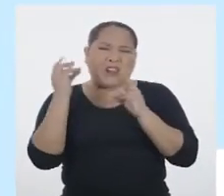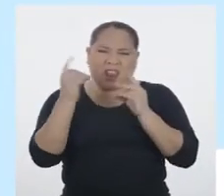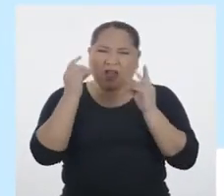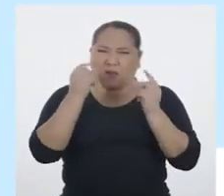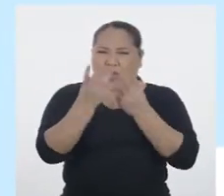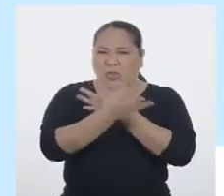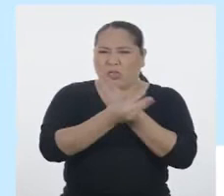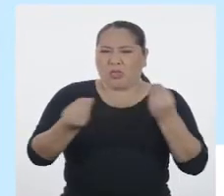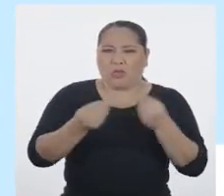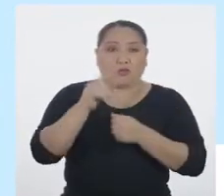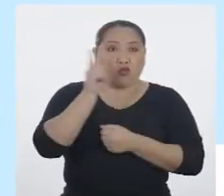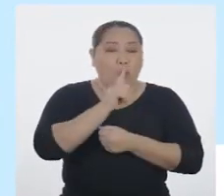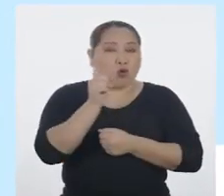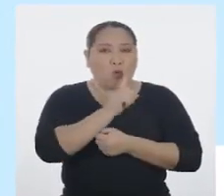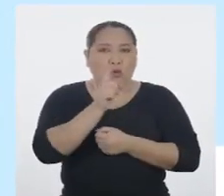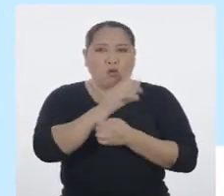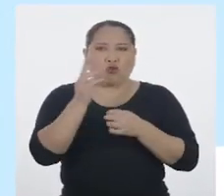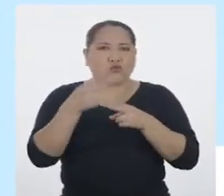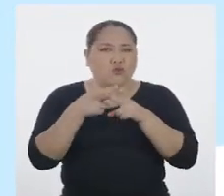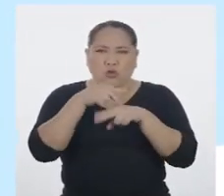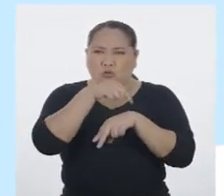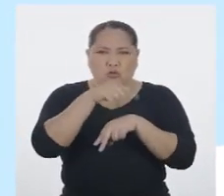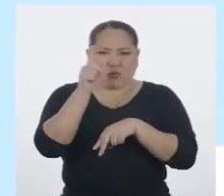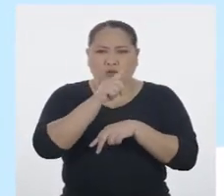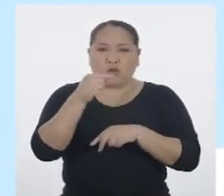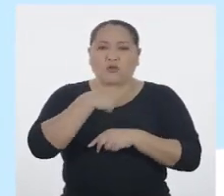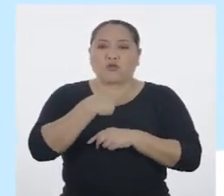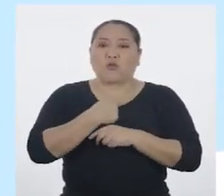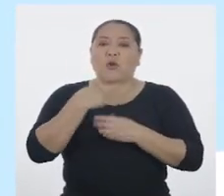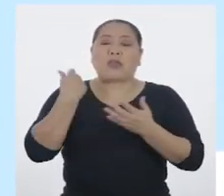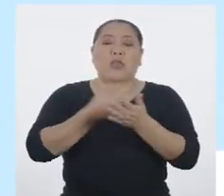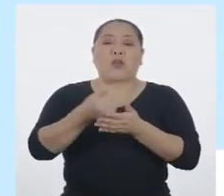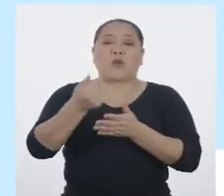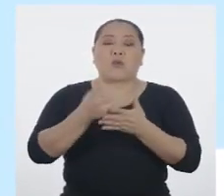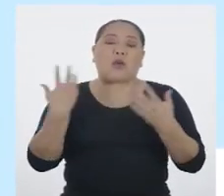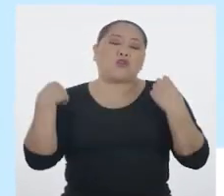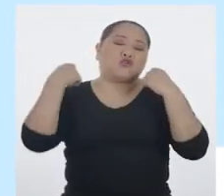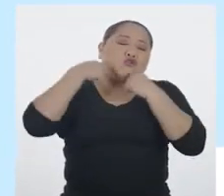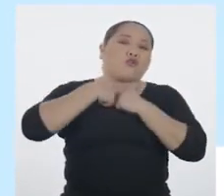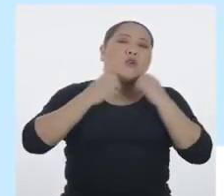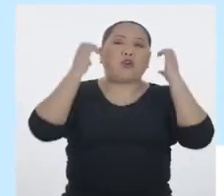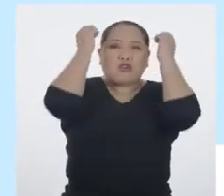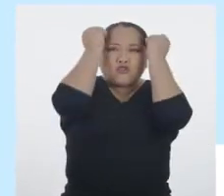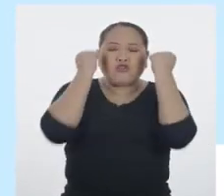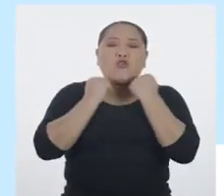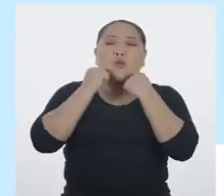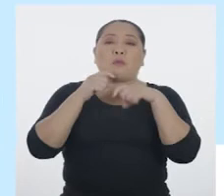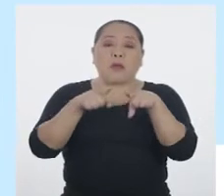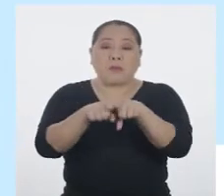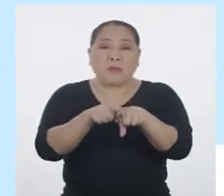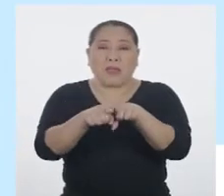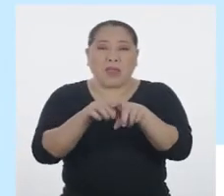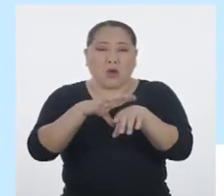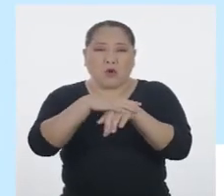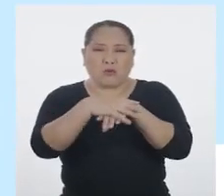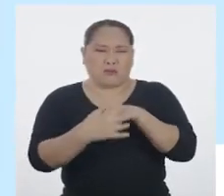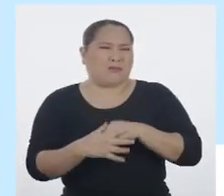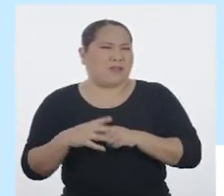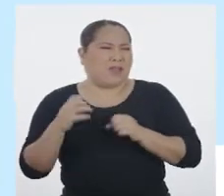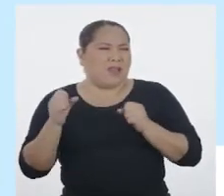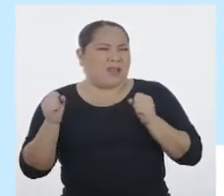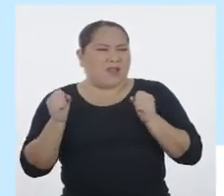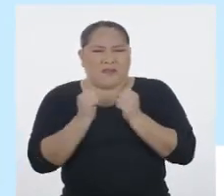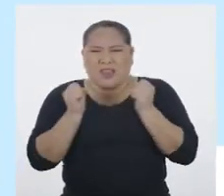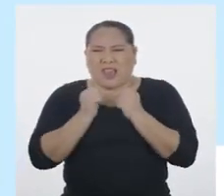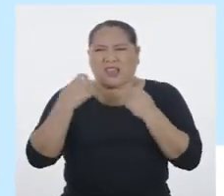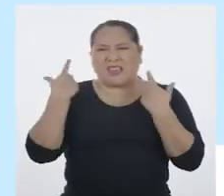¿no? Pasa rápido. No es un ratito. Yo por si acaso he comprado mantas, chompas y medias gruesas para el frío.